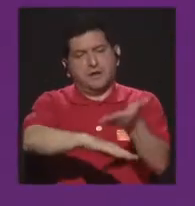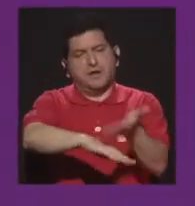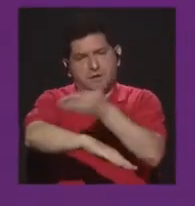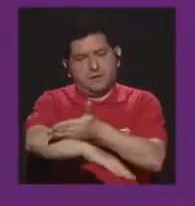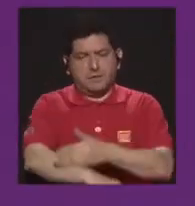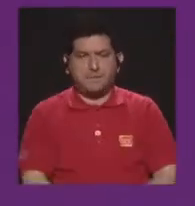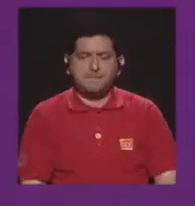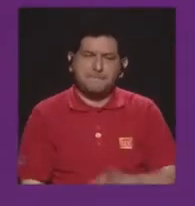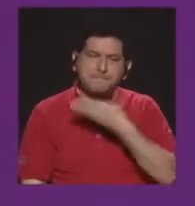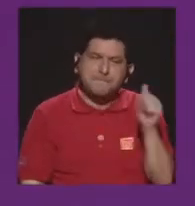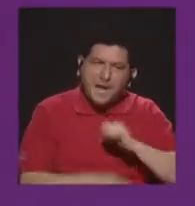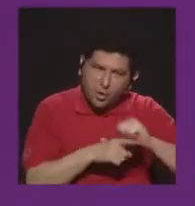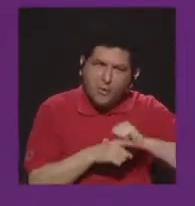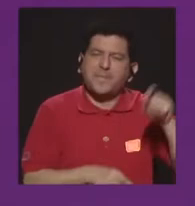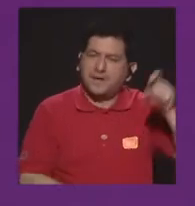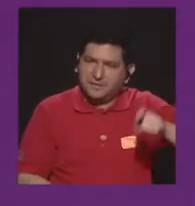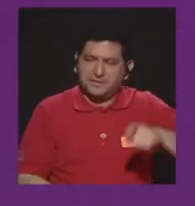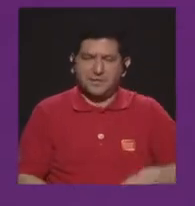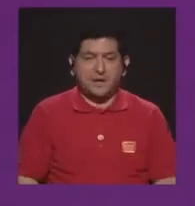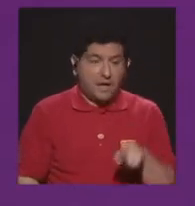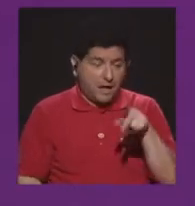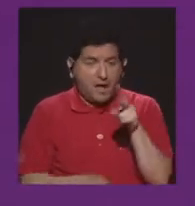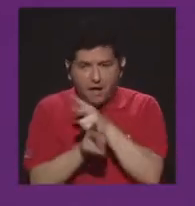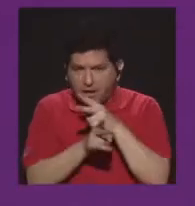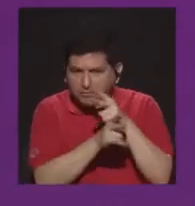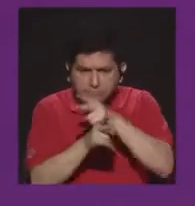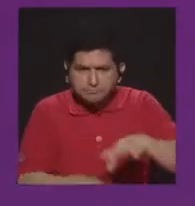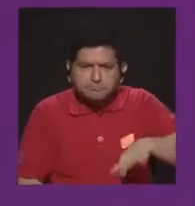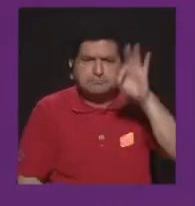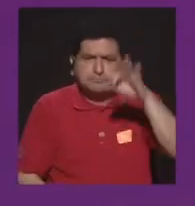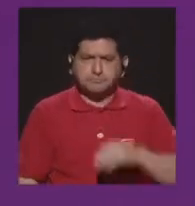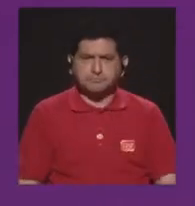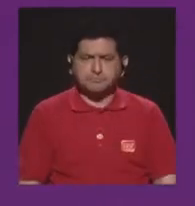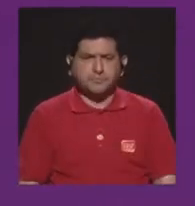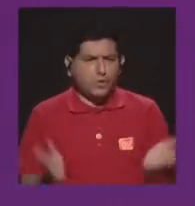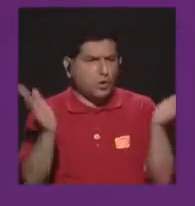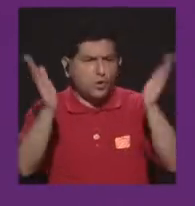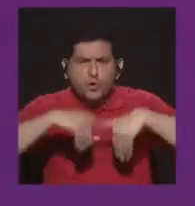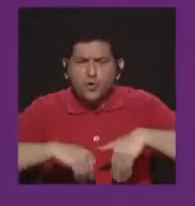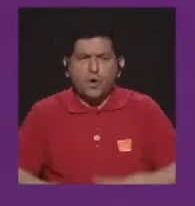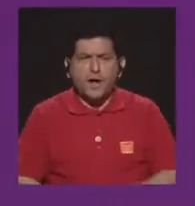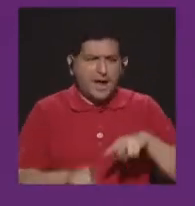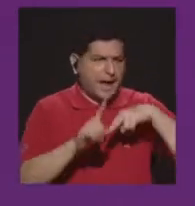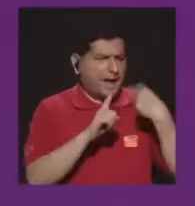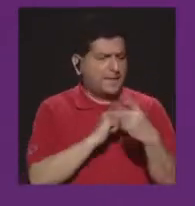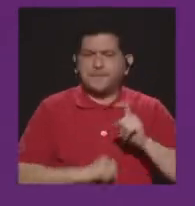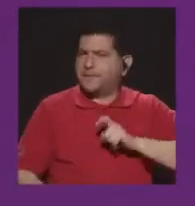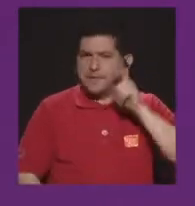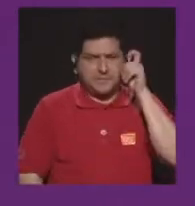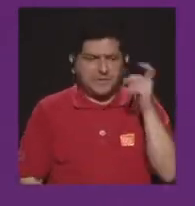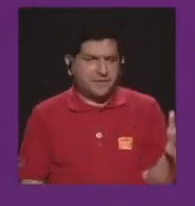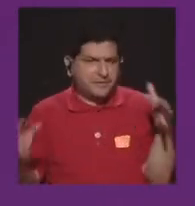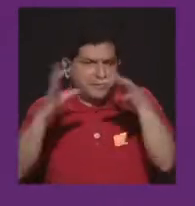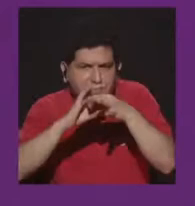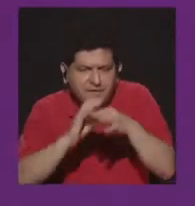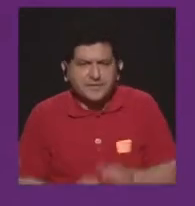que mejorar las prácticas. Por ejemplo, en este monitoreo encontramos que no hay una perspectiva de género en relación con las coberturas. ¿Qué